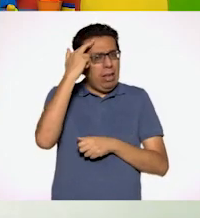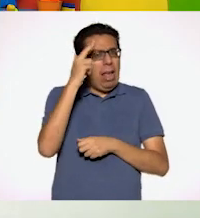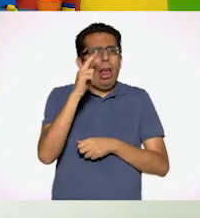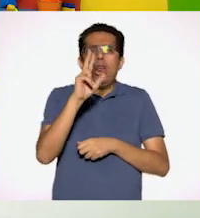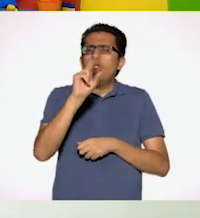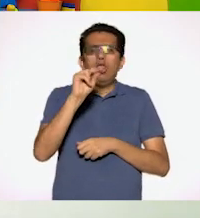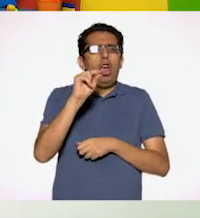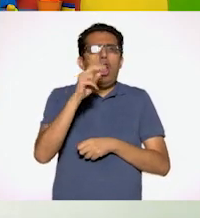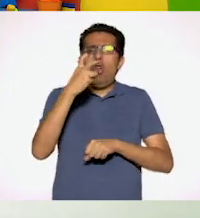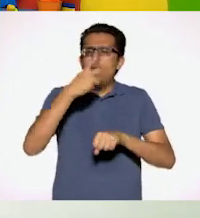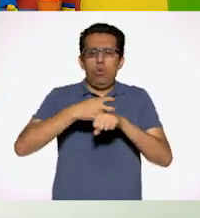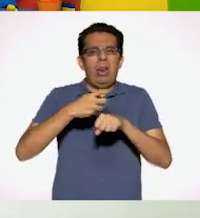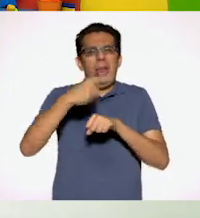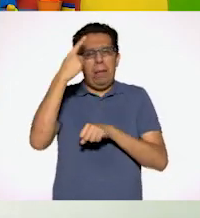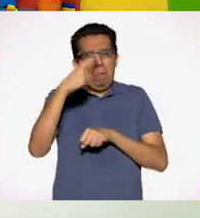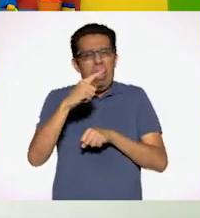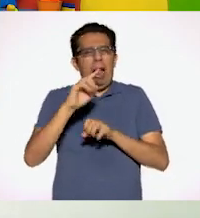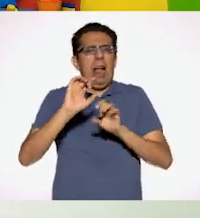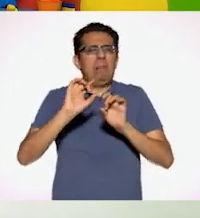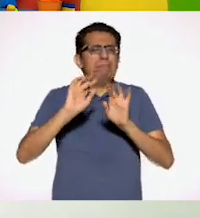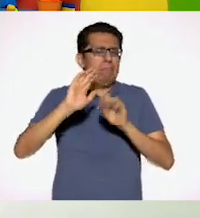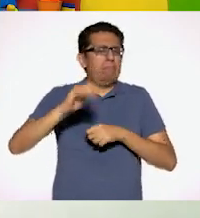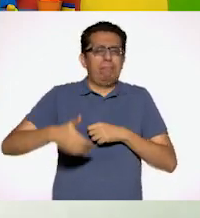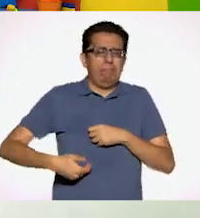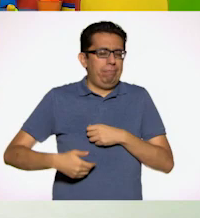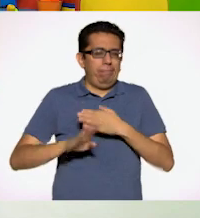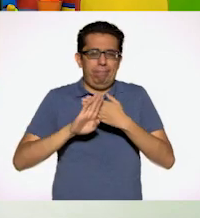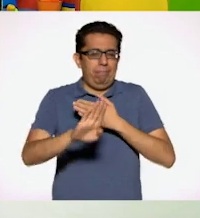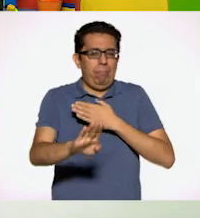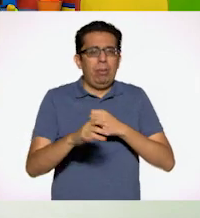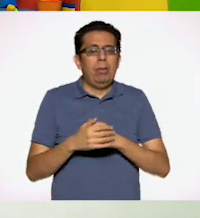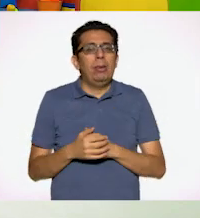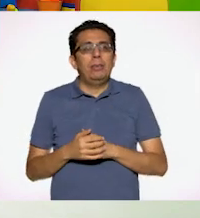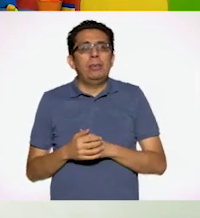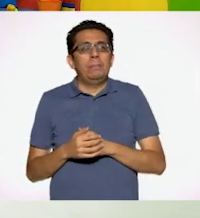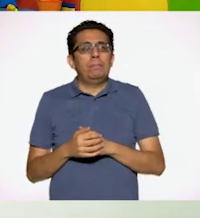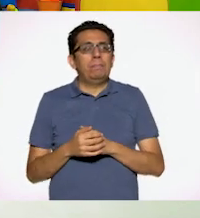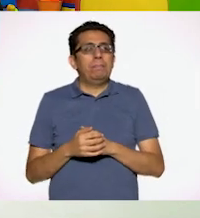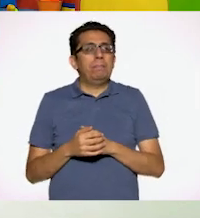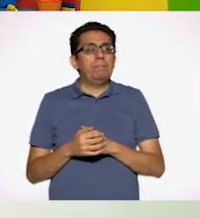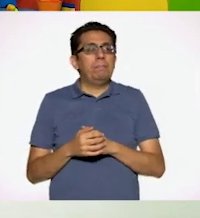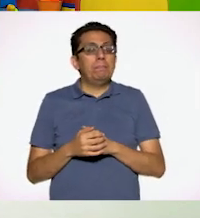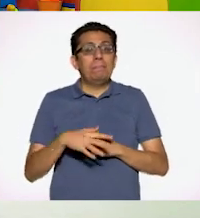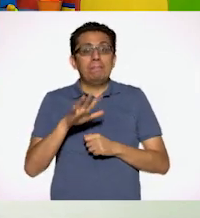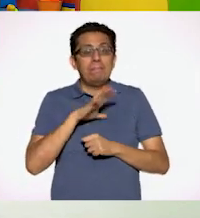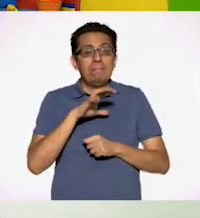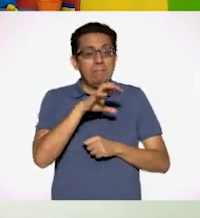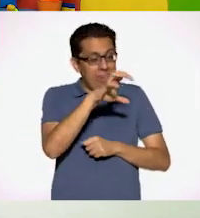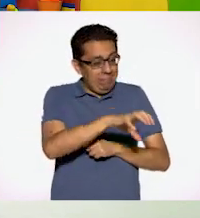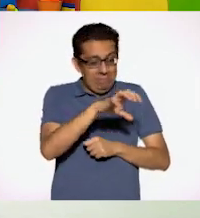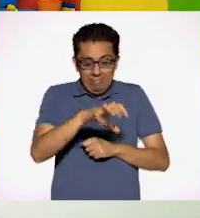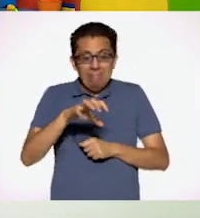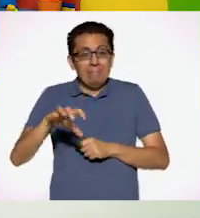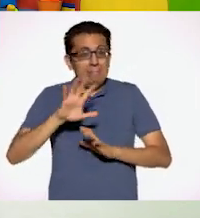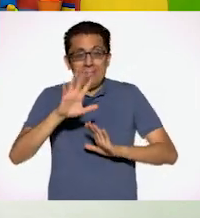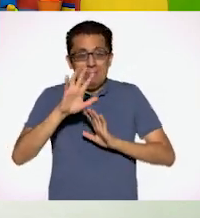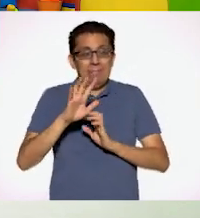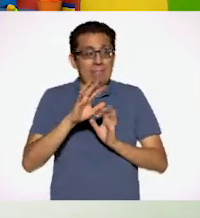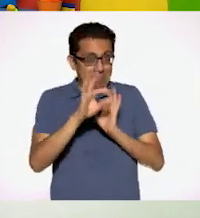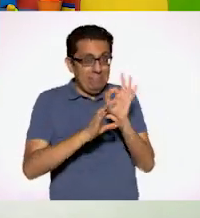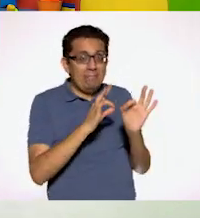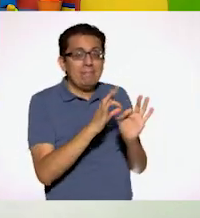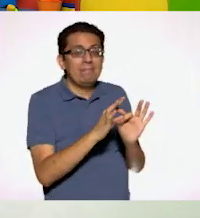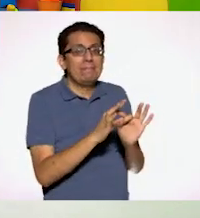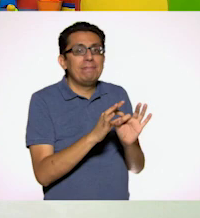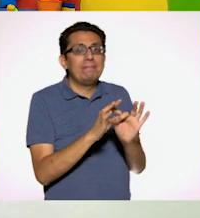no lastimarnos. Y aquí. Ya están aquí todas las bolas. ¿Listas, Hojar?